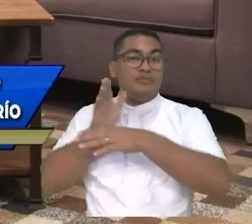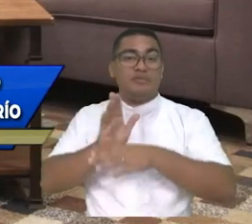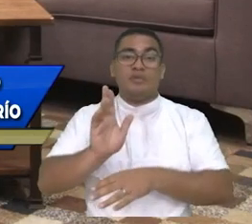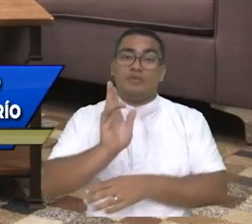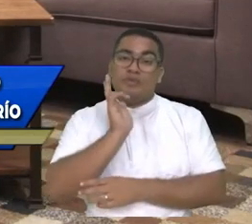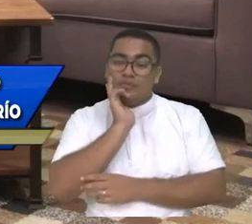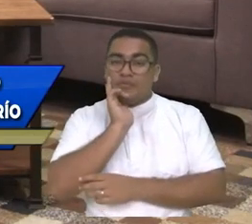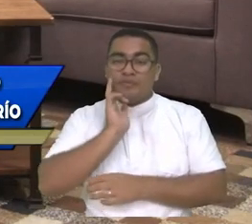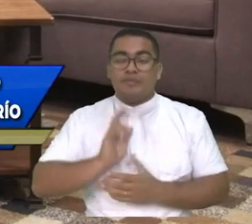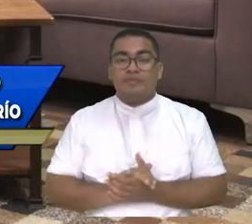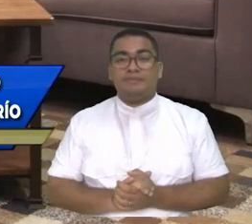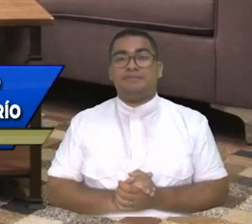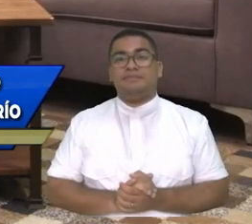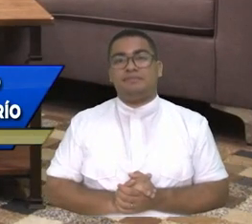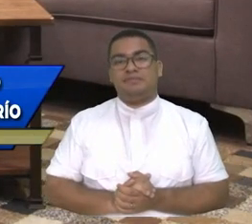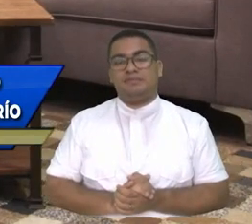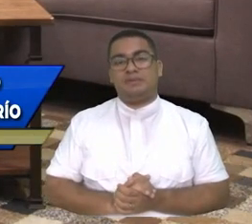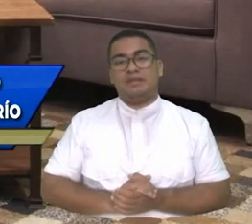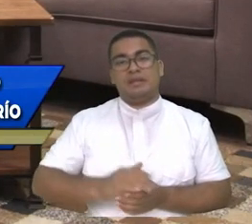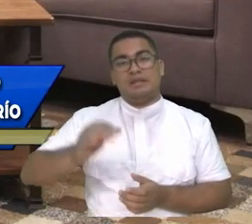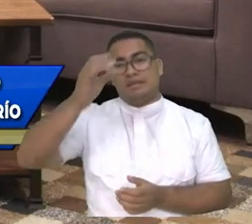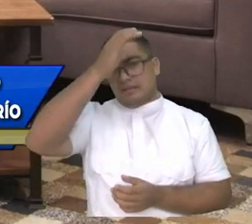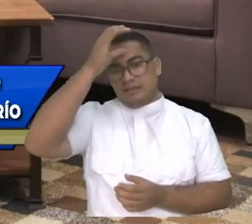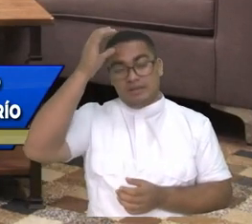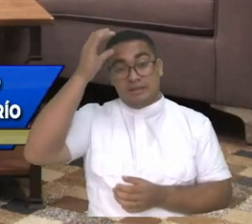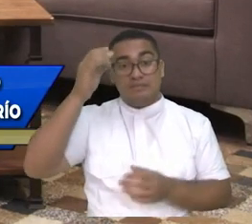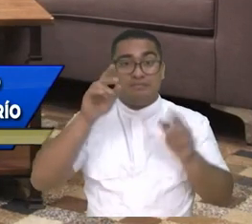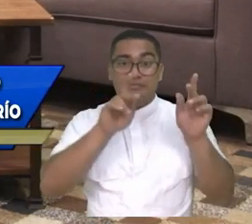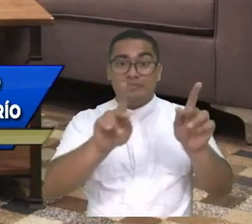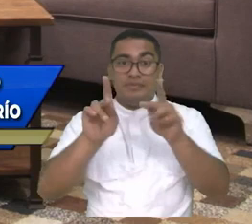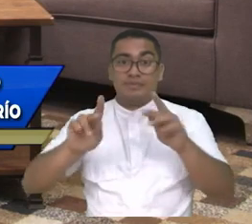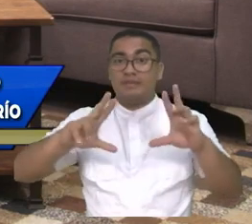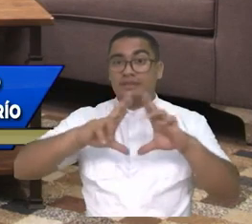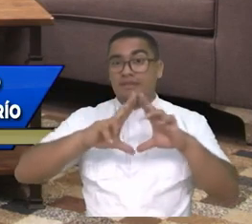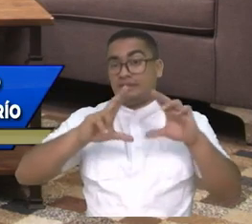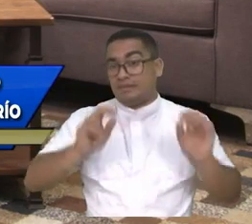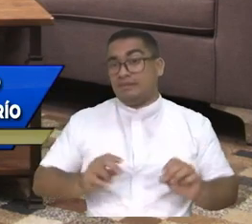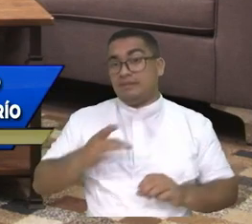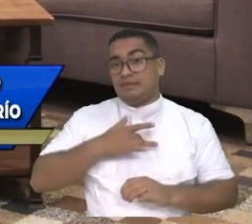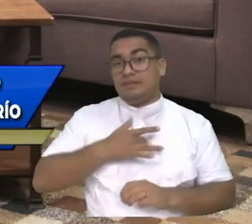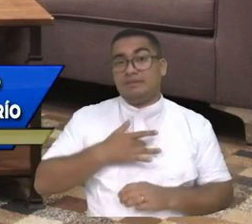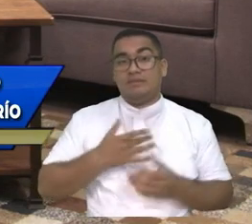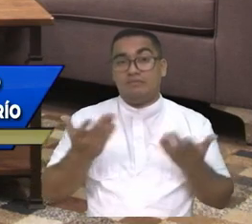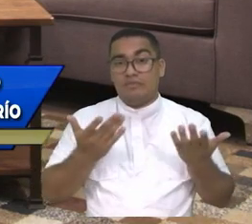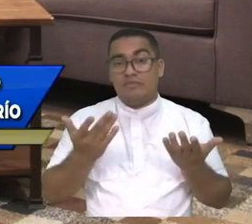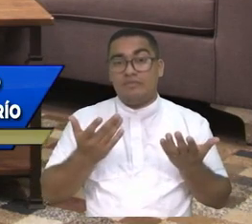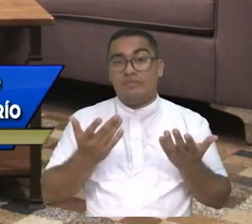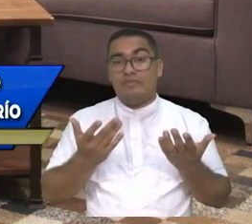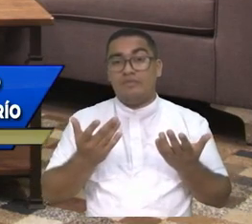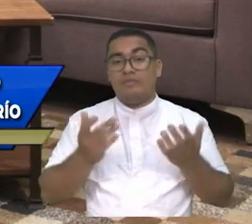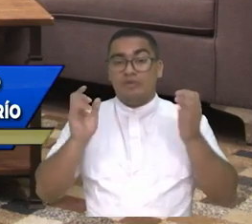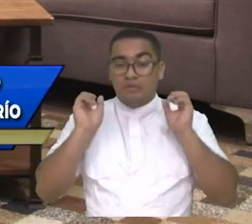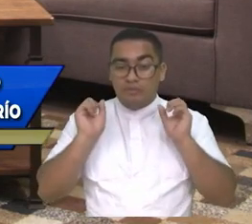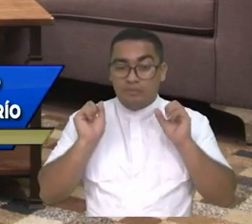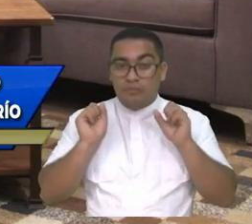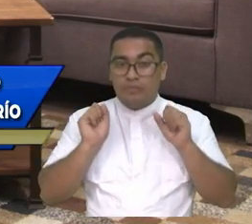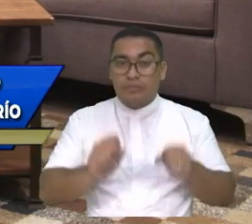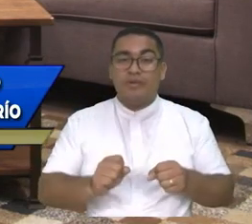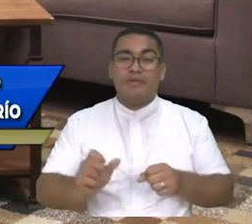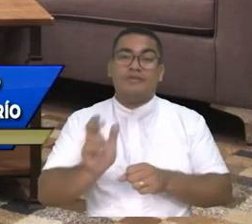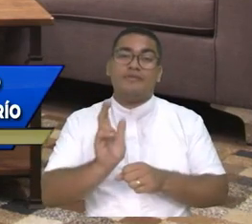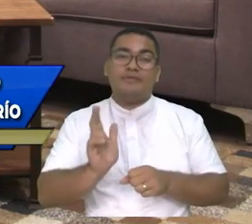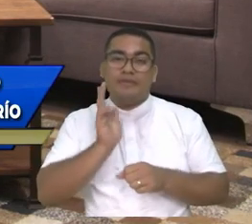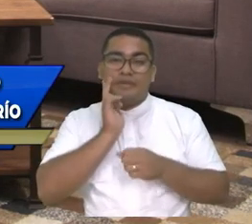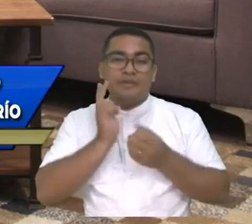Yo creo que lo que nos hace falta a nosotros los nicaragüenses es publicitar todo lo que se ha